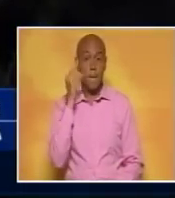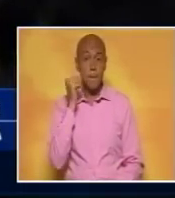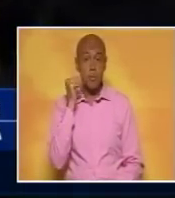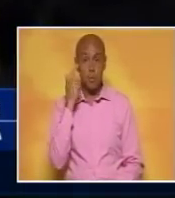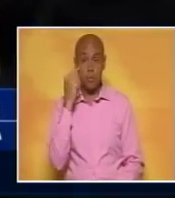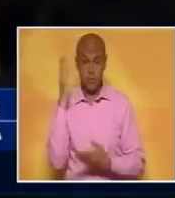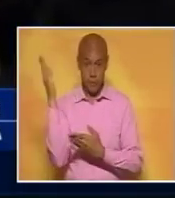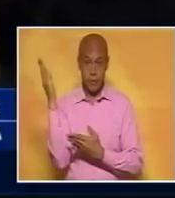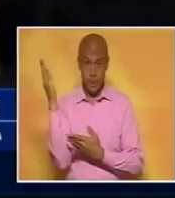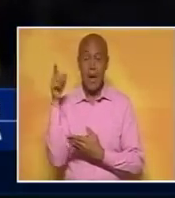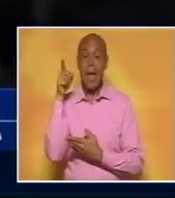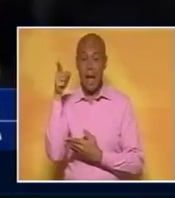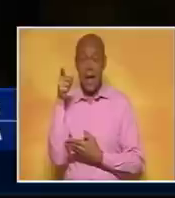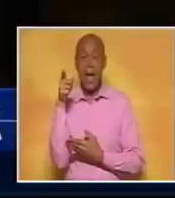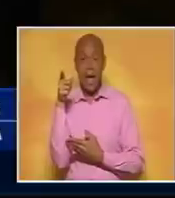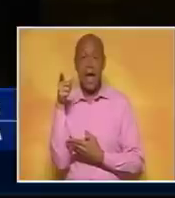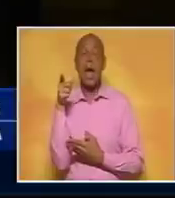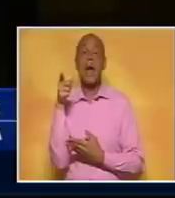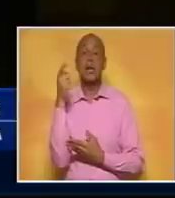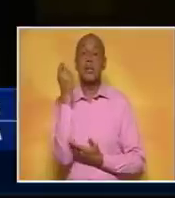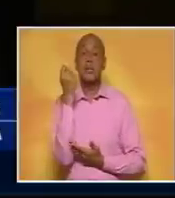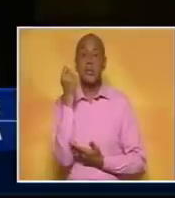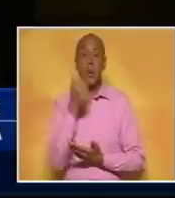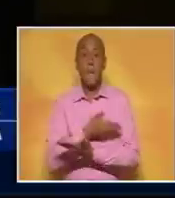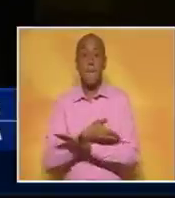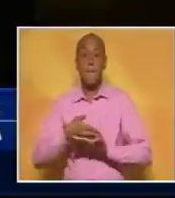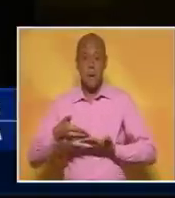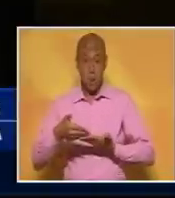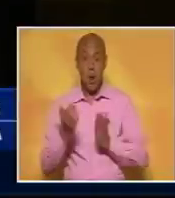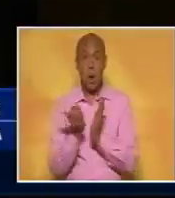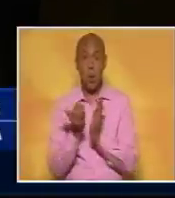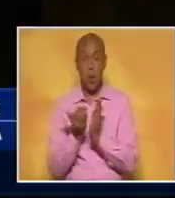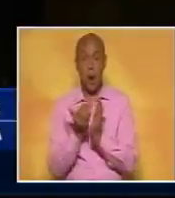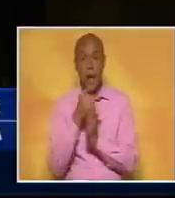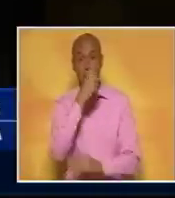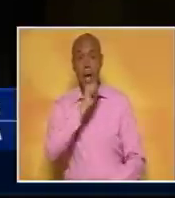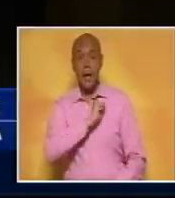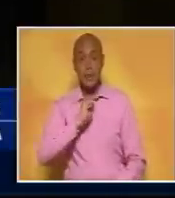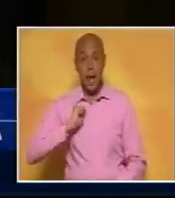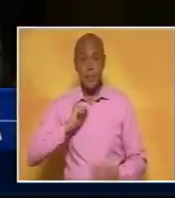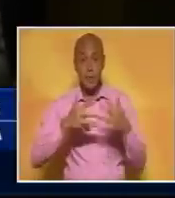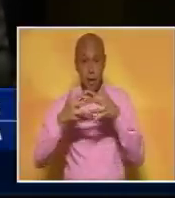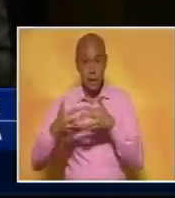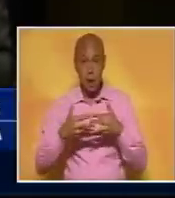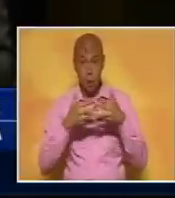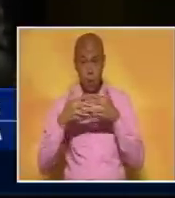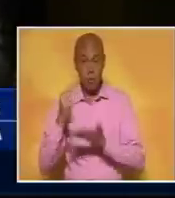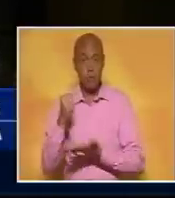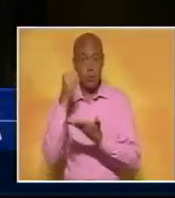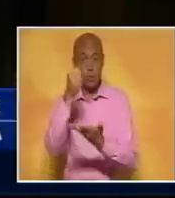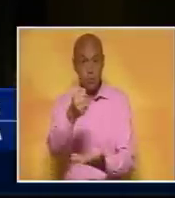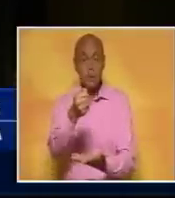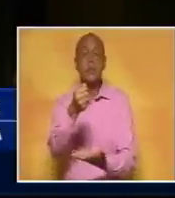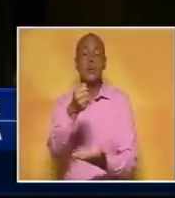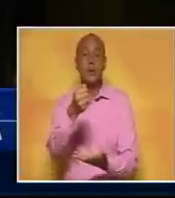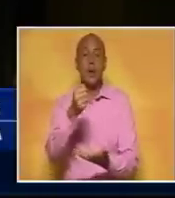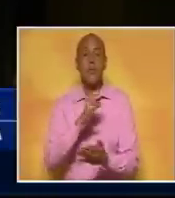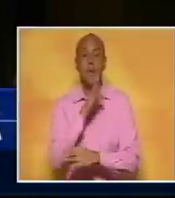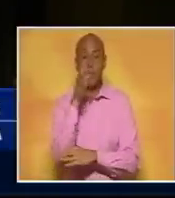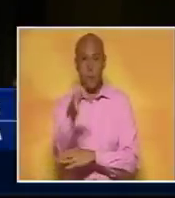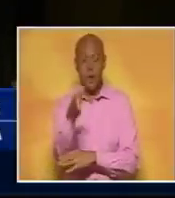el millonario donativo que realizó una escuela en Atlanta. La presentadora visitó la histórica Universidad para